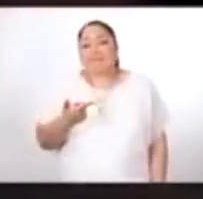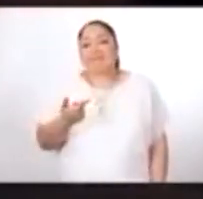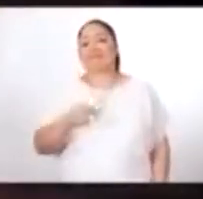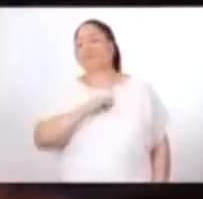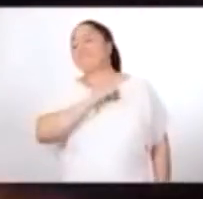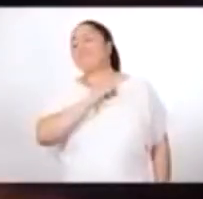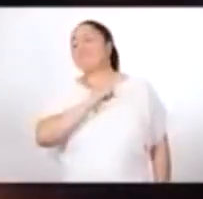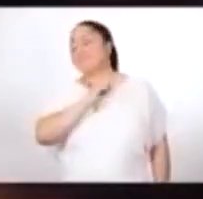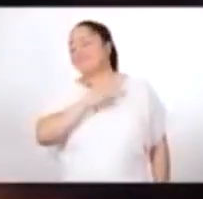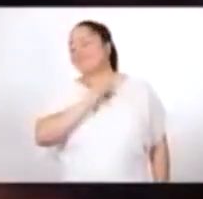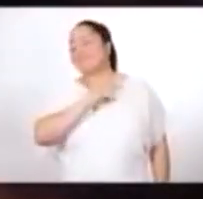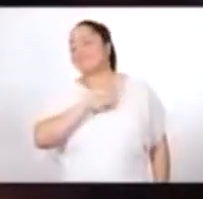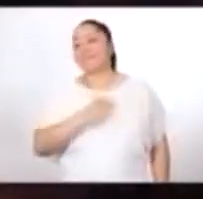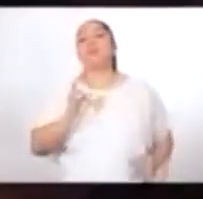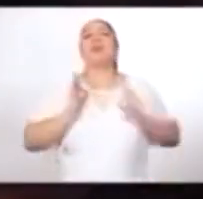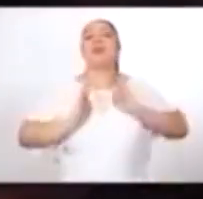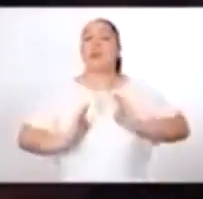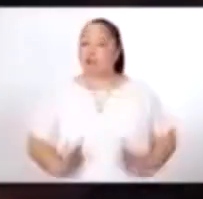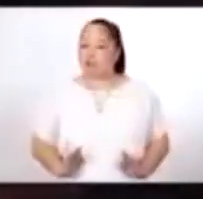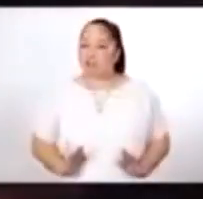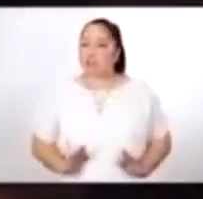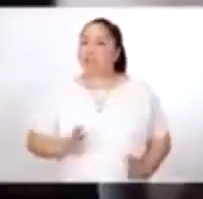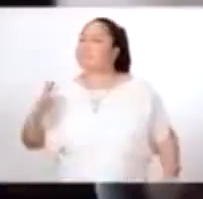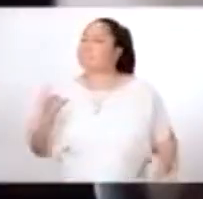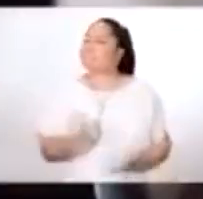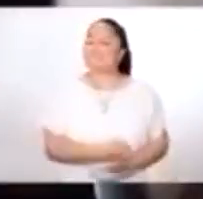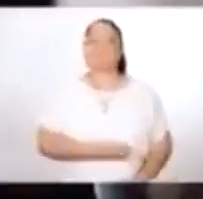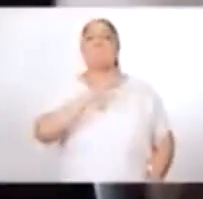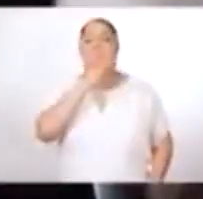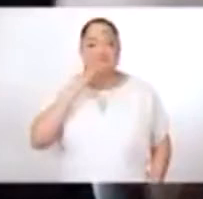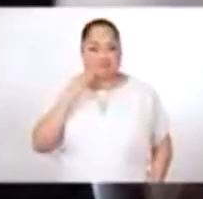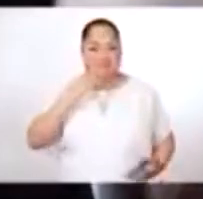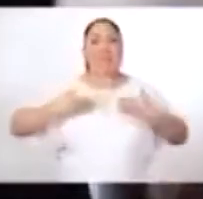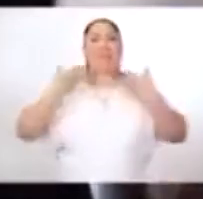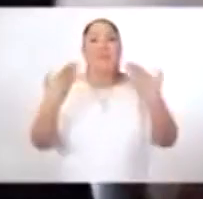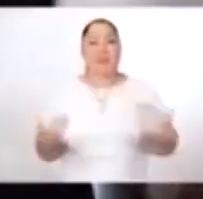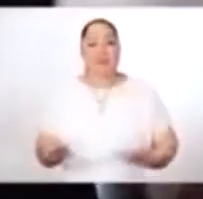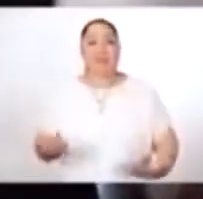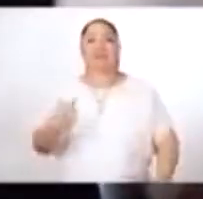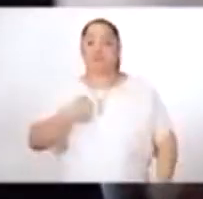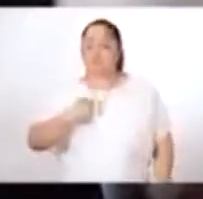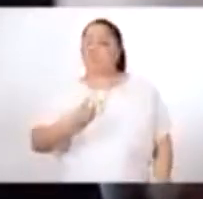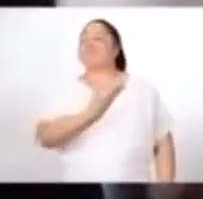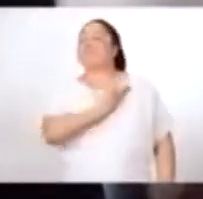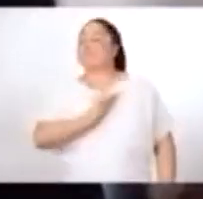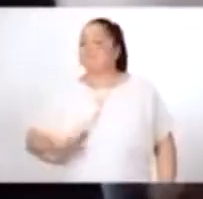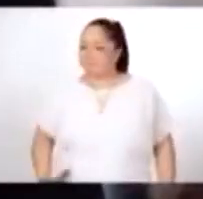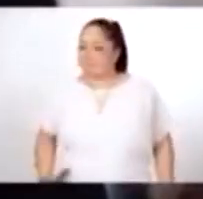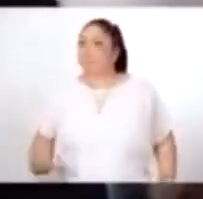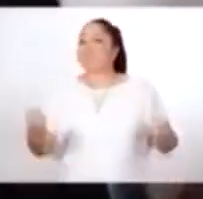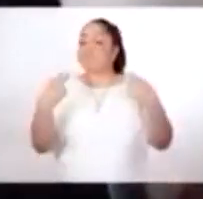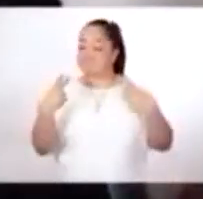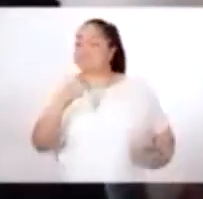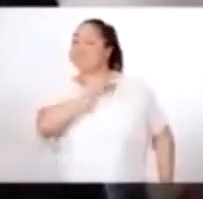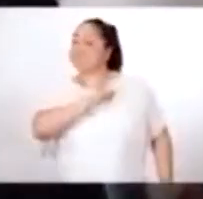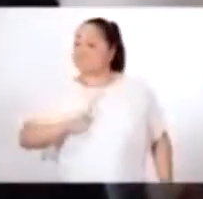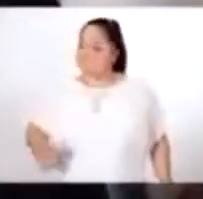Tengo miedo. Ya, tranquila, va a ganar Margarita. Hola, soy Meat, y me deslindo de los frijoles con